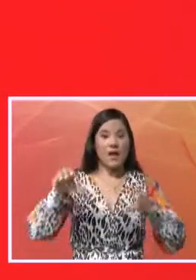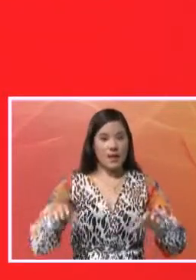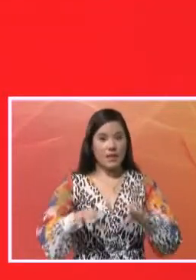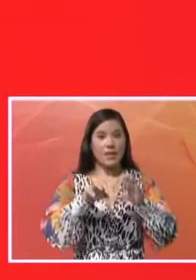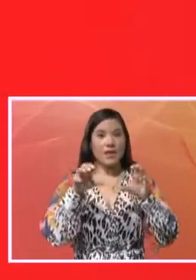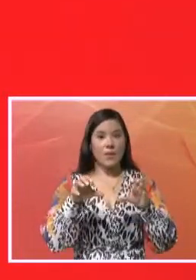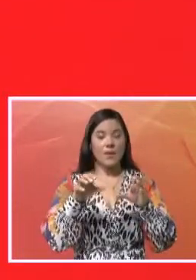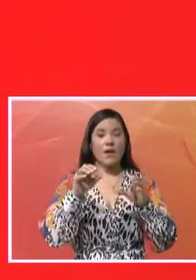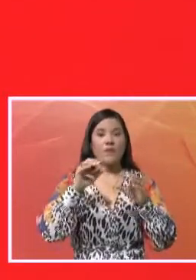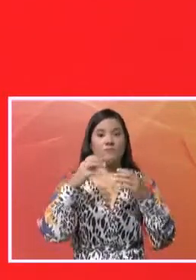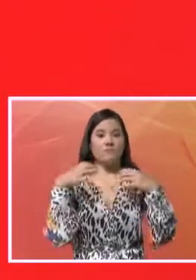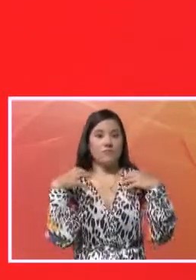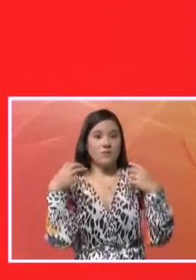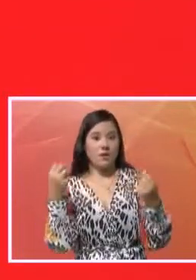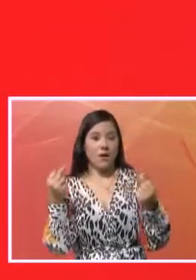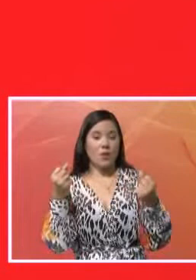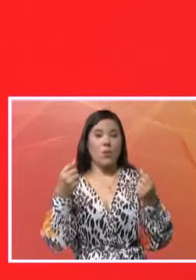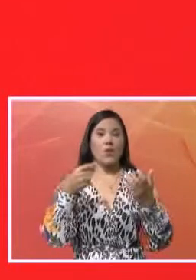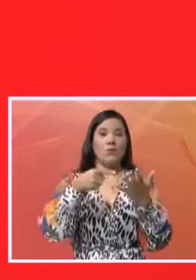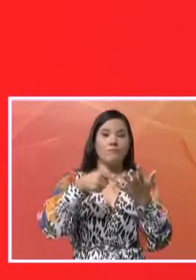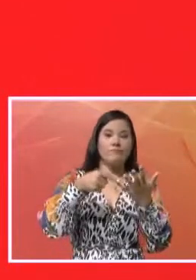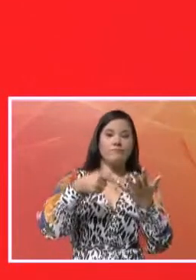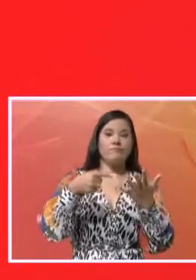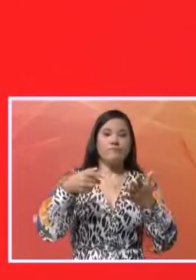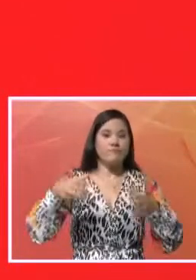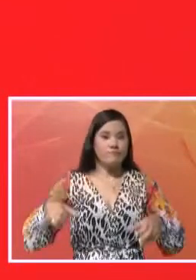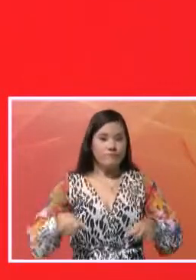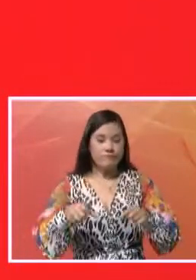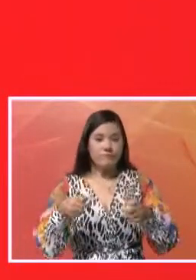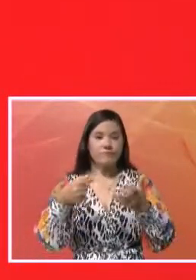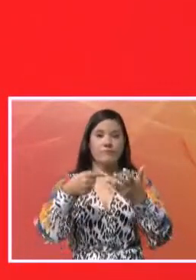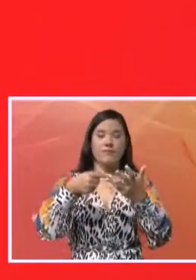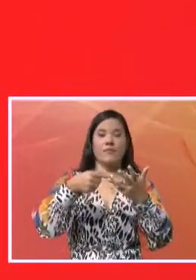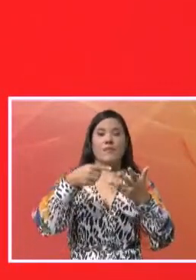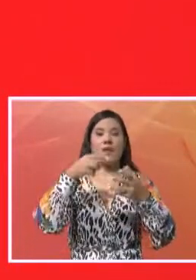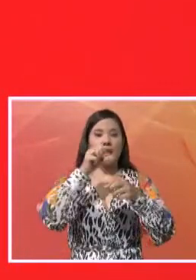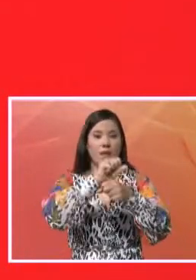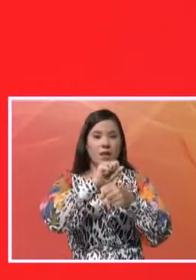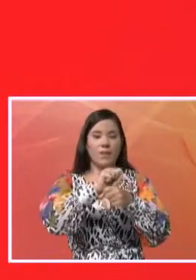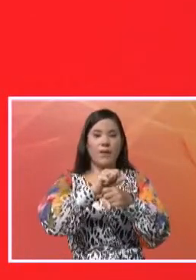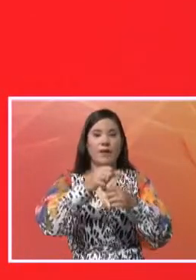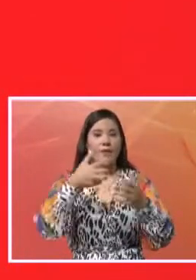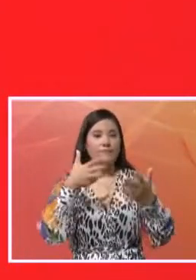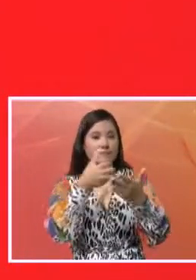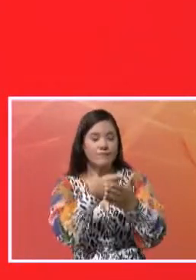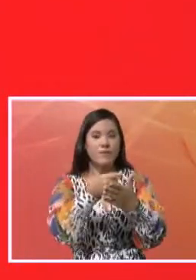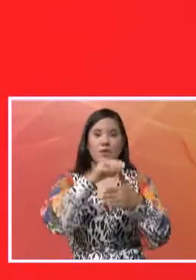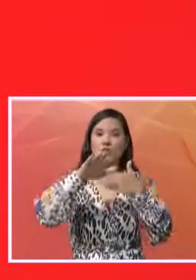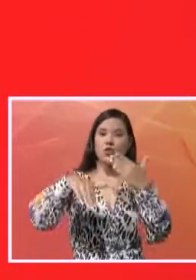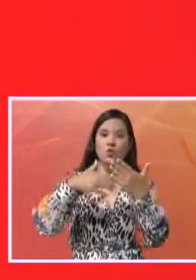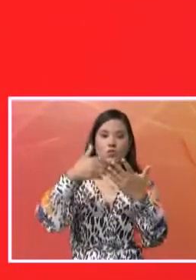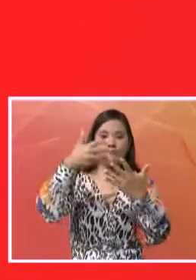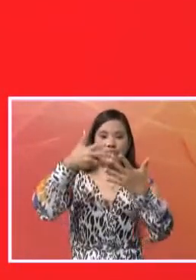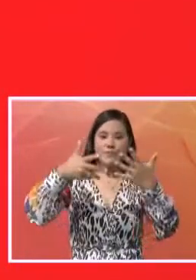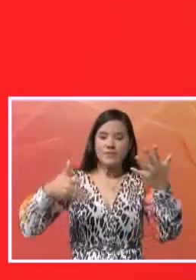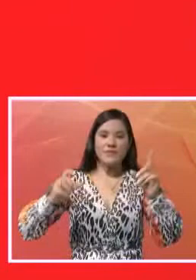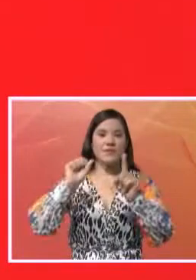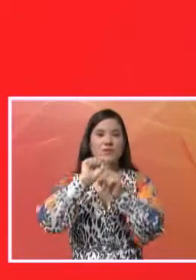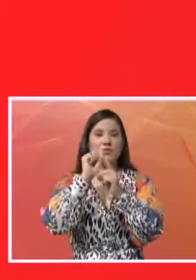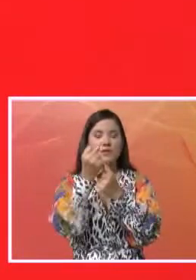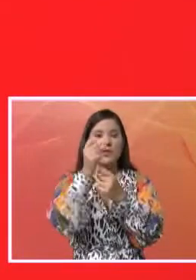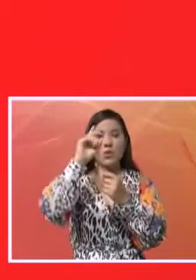trabajamos salud pensiones y laborales en fin todo lo cura la sociedad dominicana requiere a nivel de